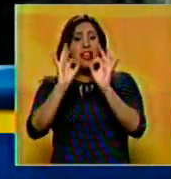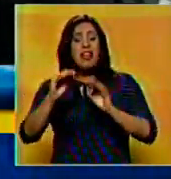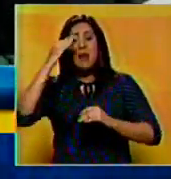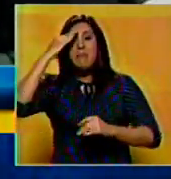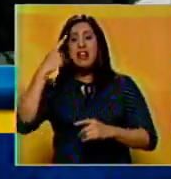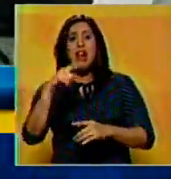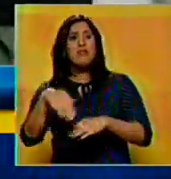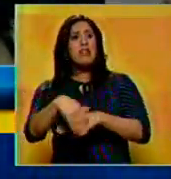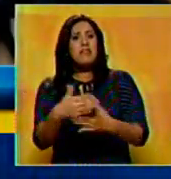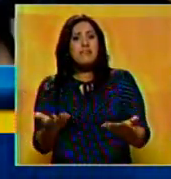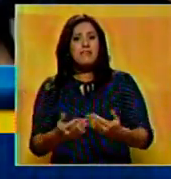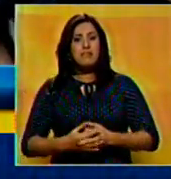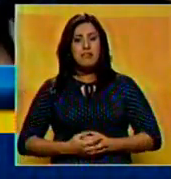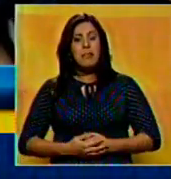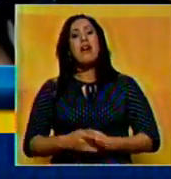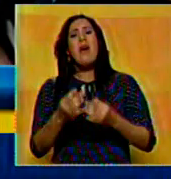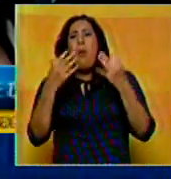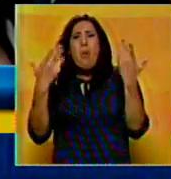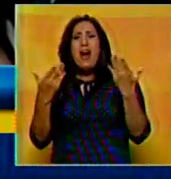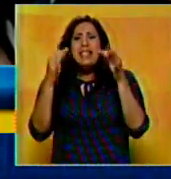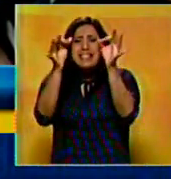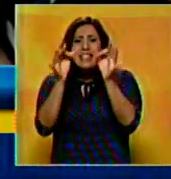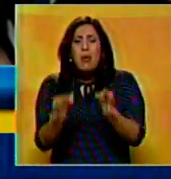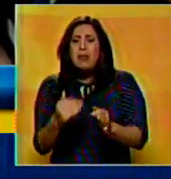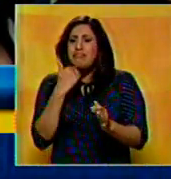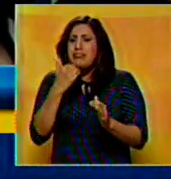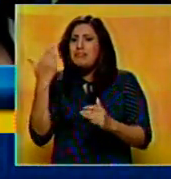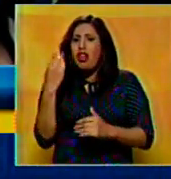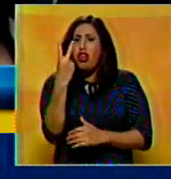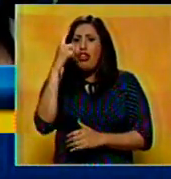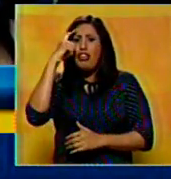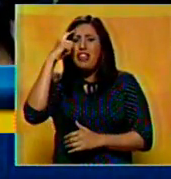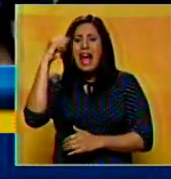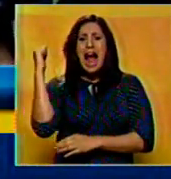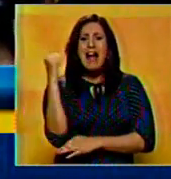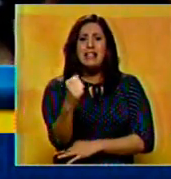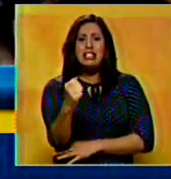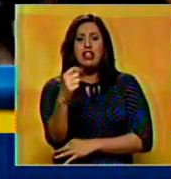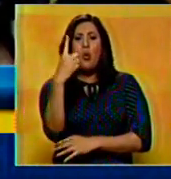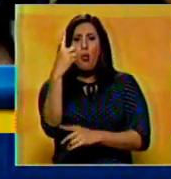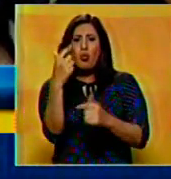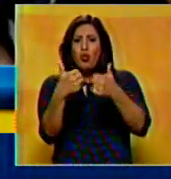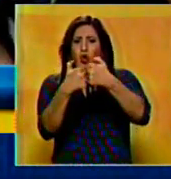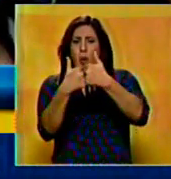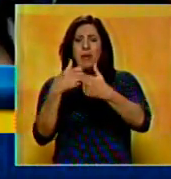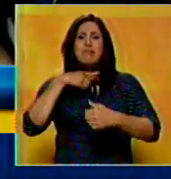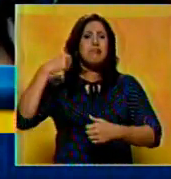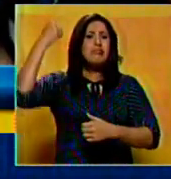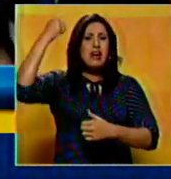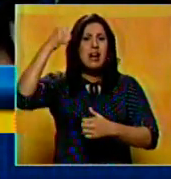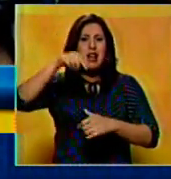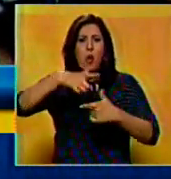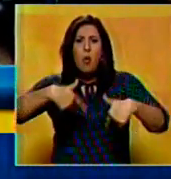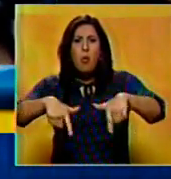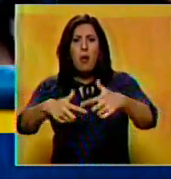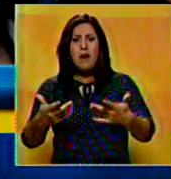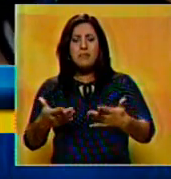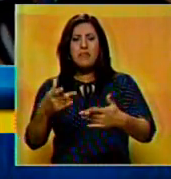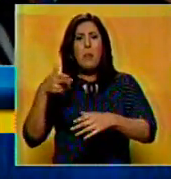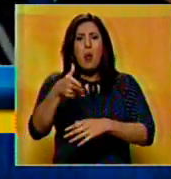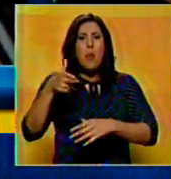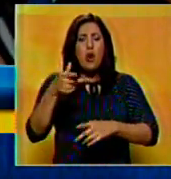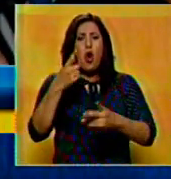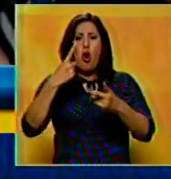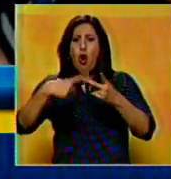en la vía pública. ¿Cuál seguridad si hace escasos dos días mataron a una pareja degollada en Barrancas,